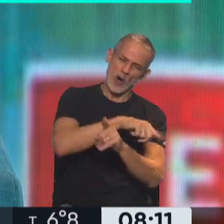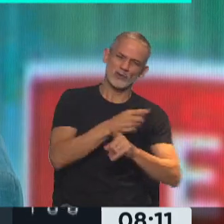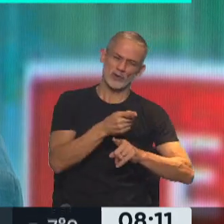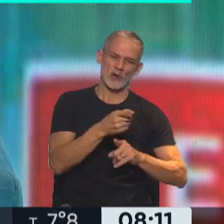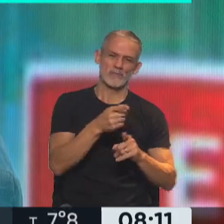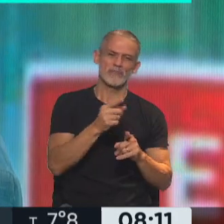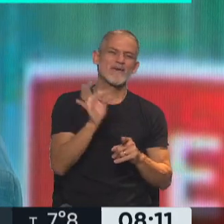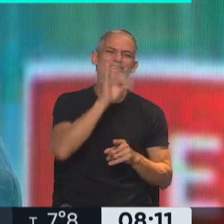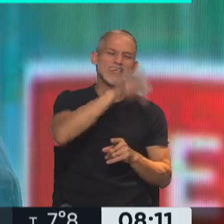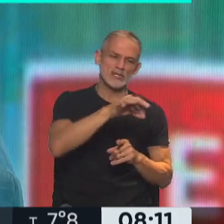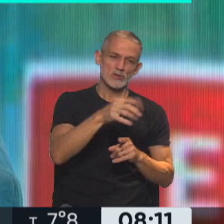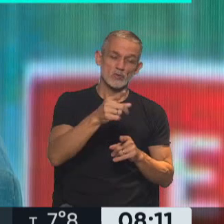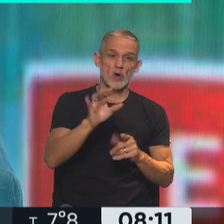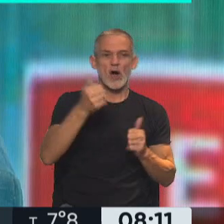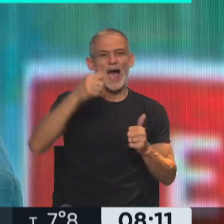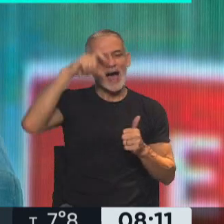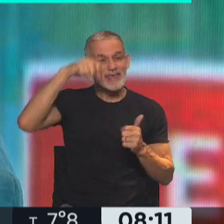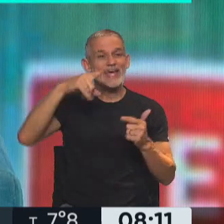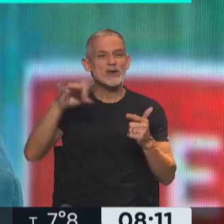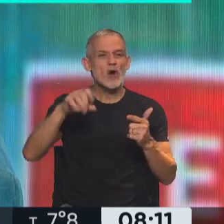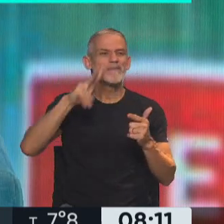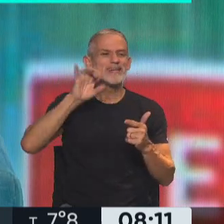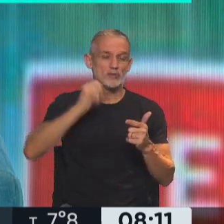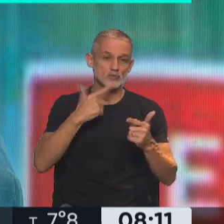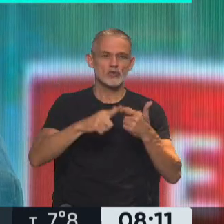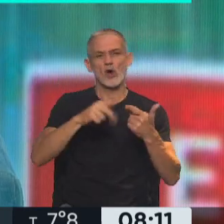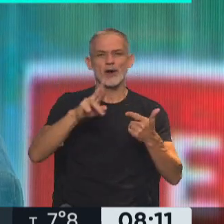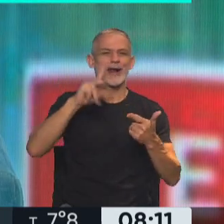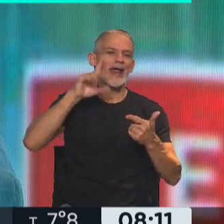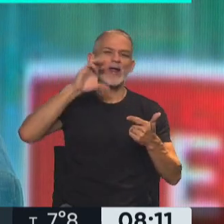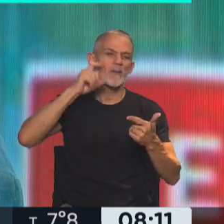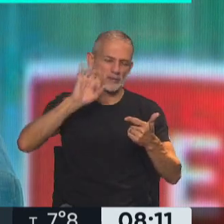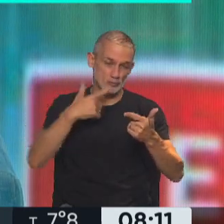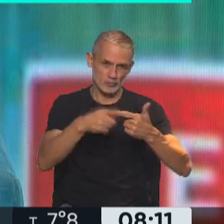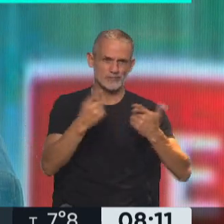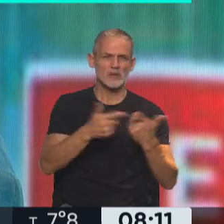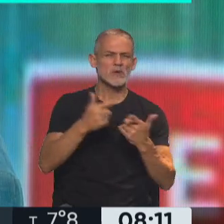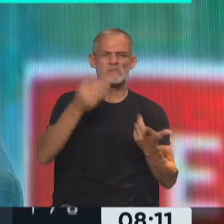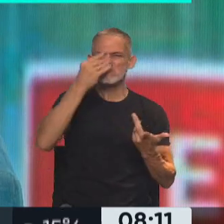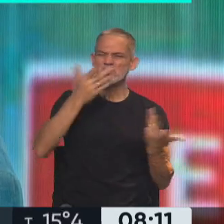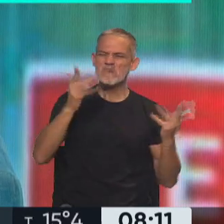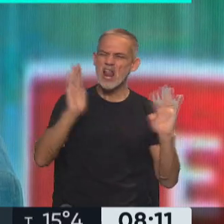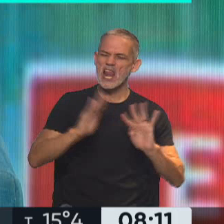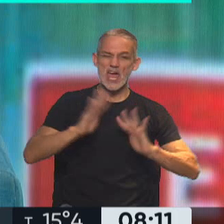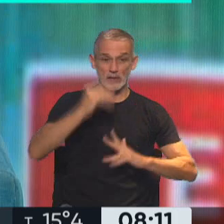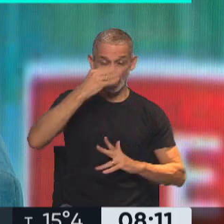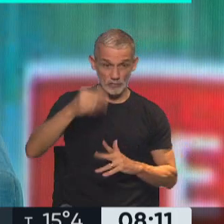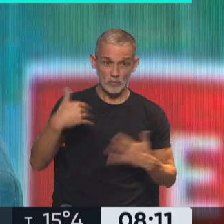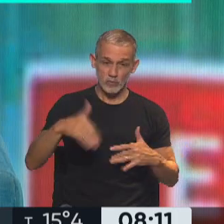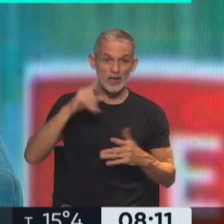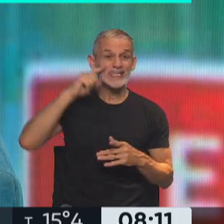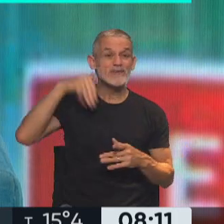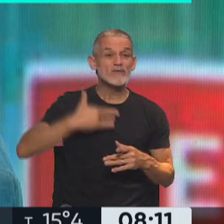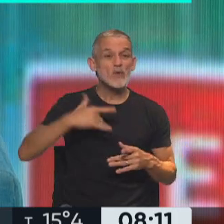otro tipo de coronavirus o por adenovirus o rinovirus. Y en realidad son cuadros en general más leves. El cuadro de influenza es un